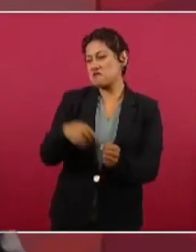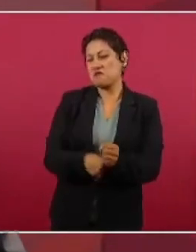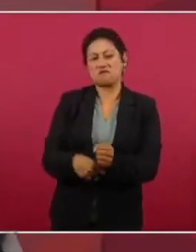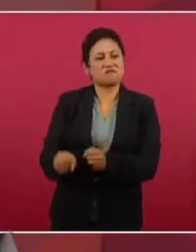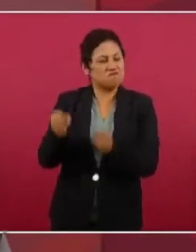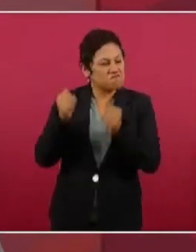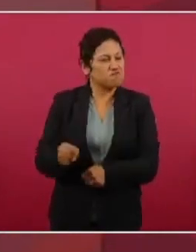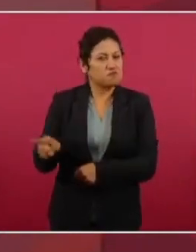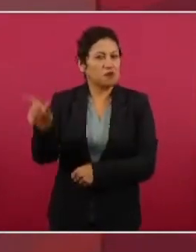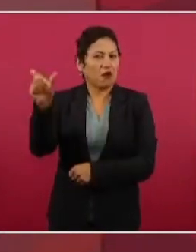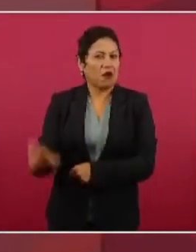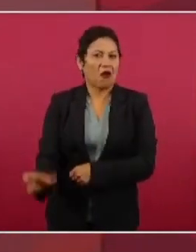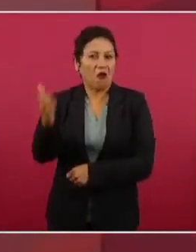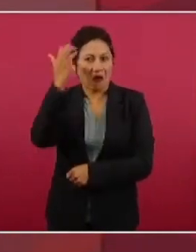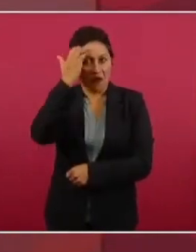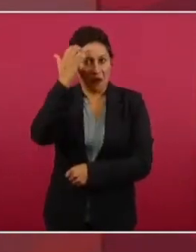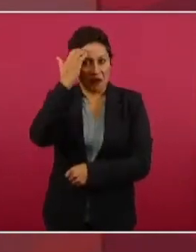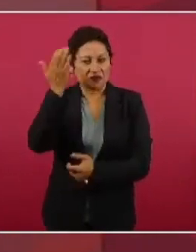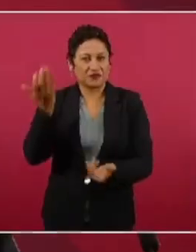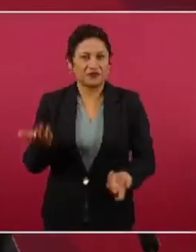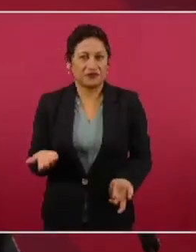lejos.